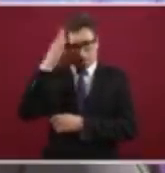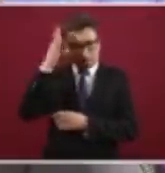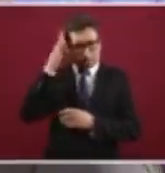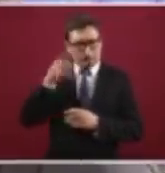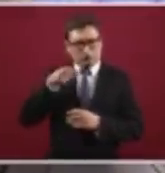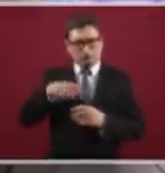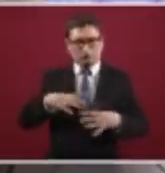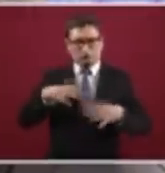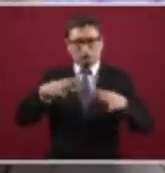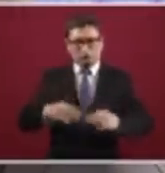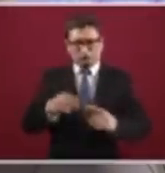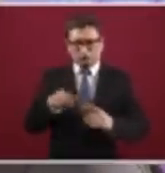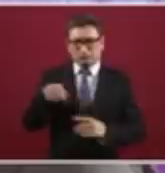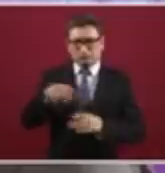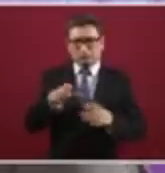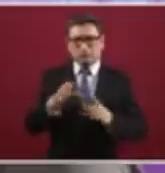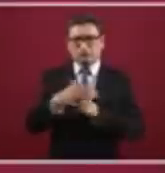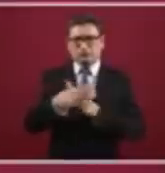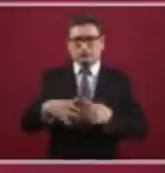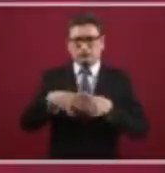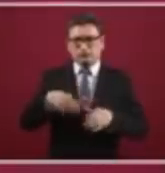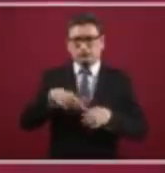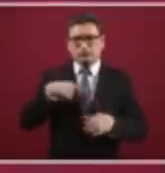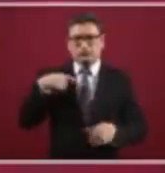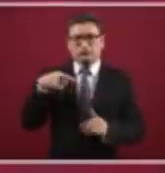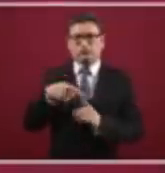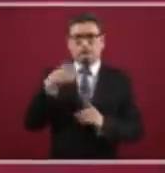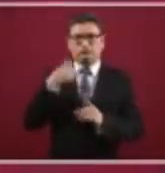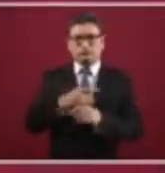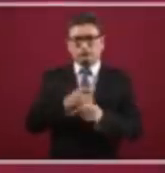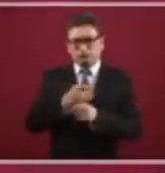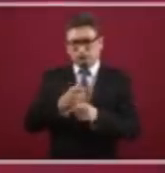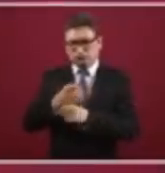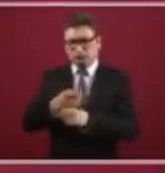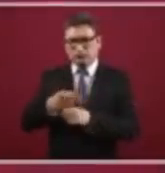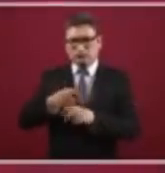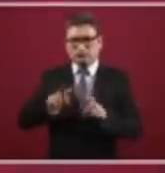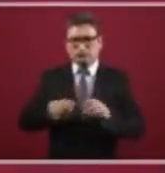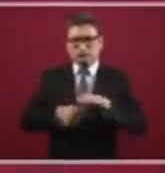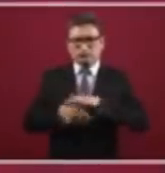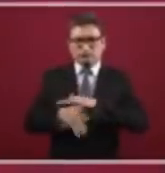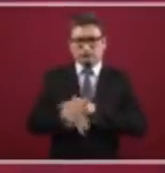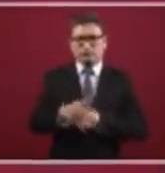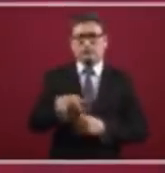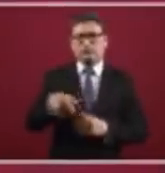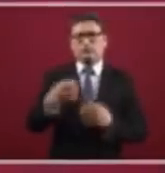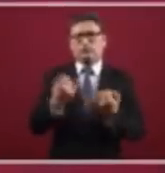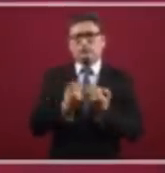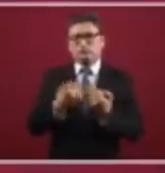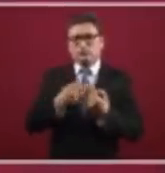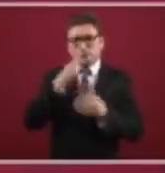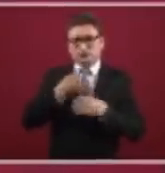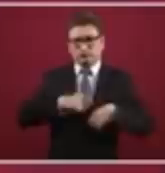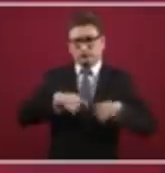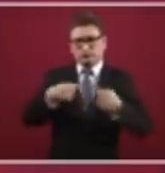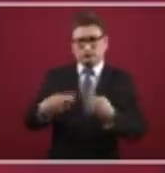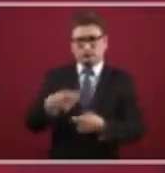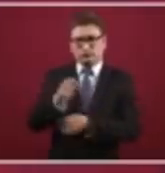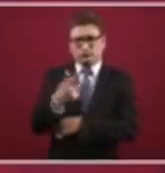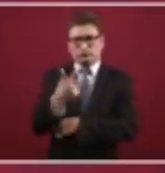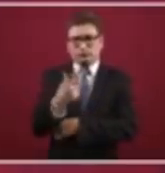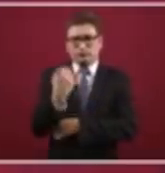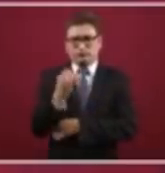investigación y litigación para el caso de cocina para que posteriormente llevó al nombramiento del 28 de junio